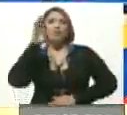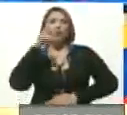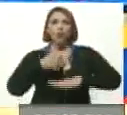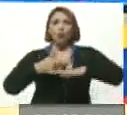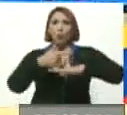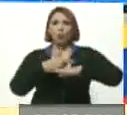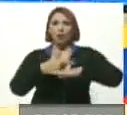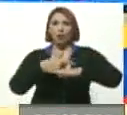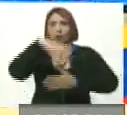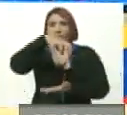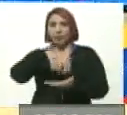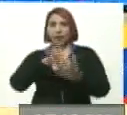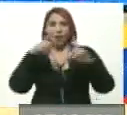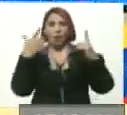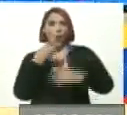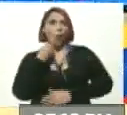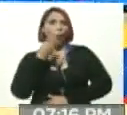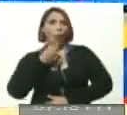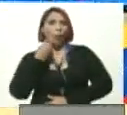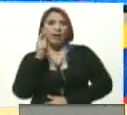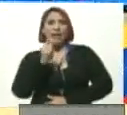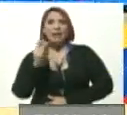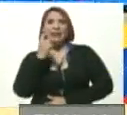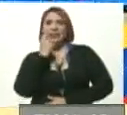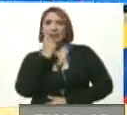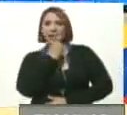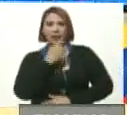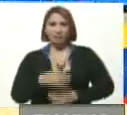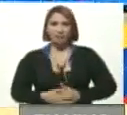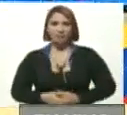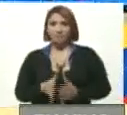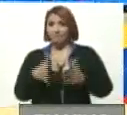La Guaira, este joven Alejandro Terán, tremendo bailador,